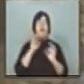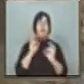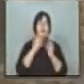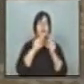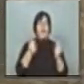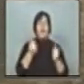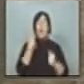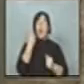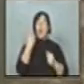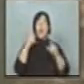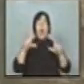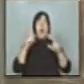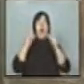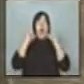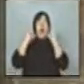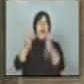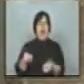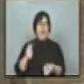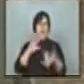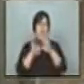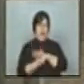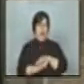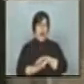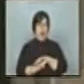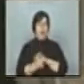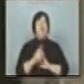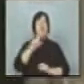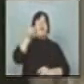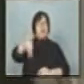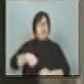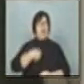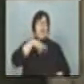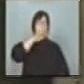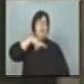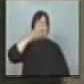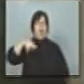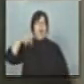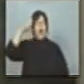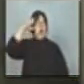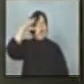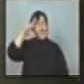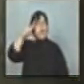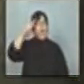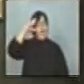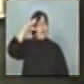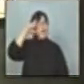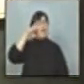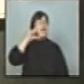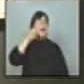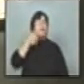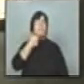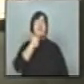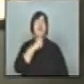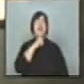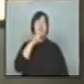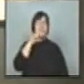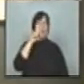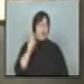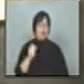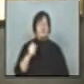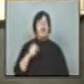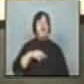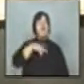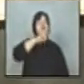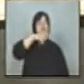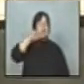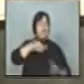el acervo del Museo Eclesiástico. El museo, aparte de todo lo importante que tiene en cada una de sus